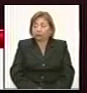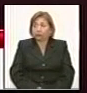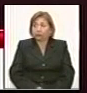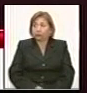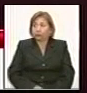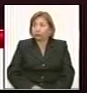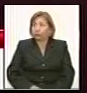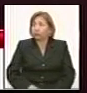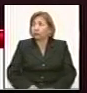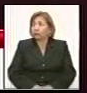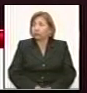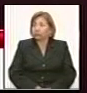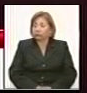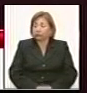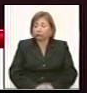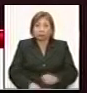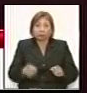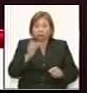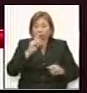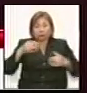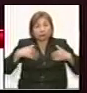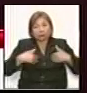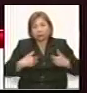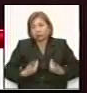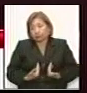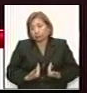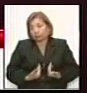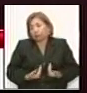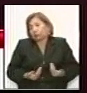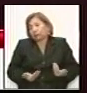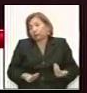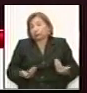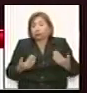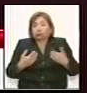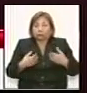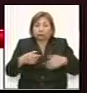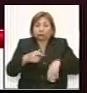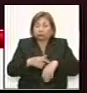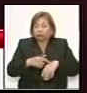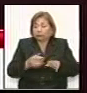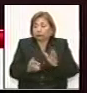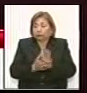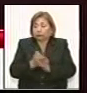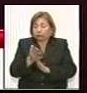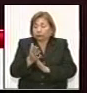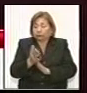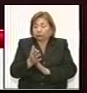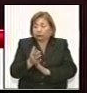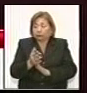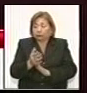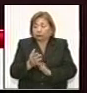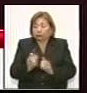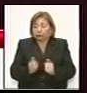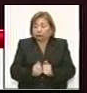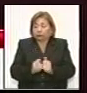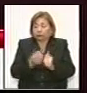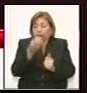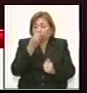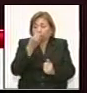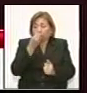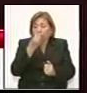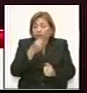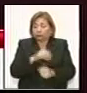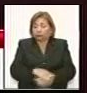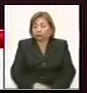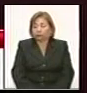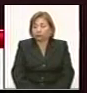y están con, no están cansados y tienen tiempo, yo los puedo llevar a cenar por, en